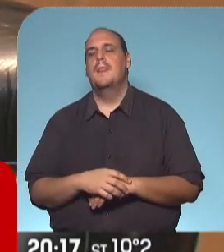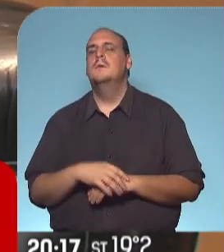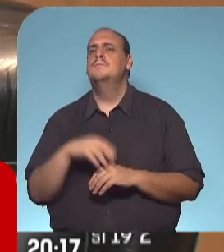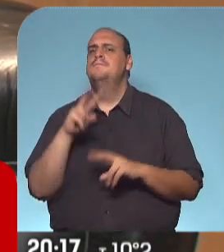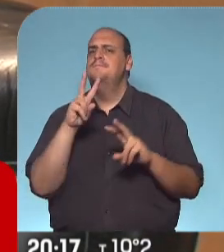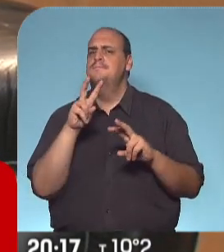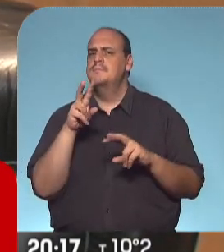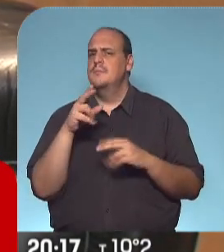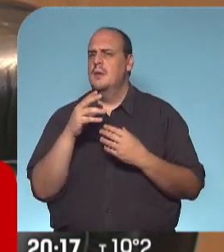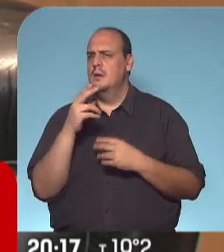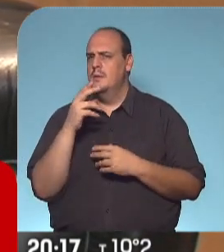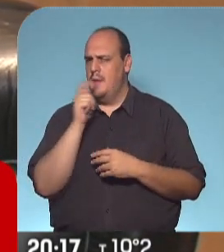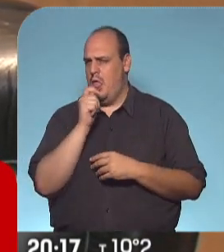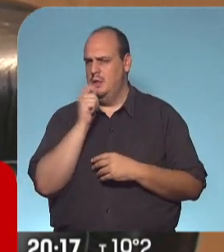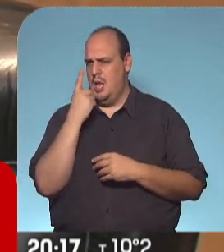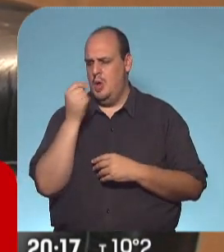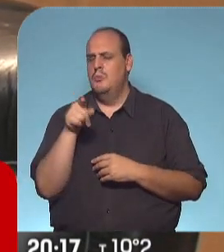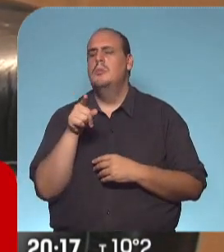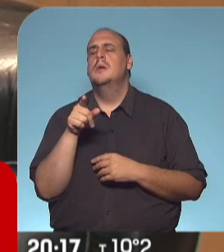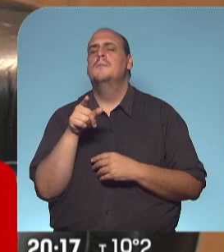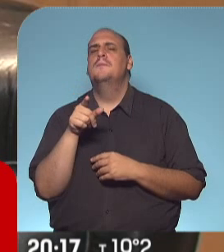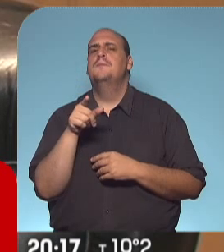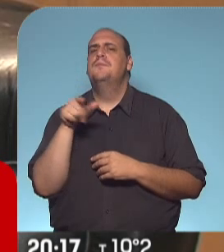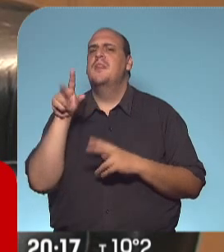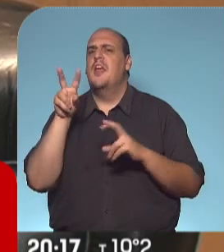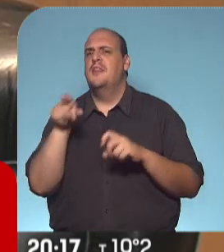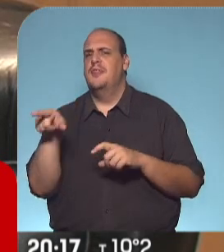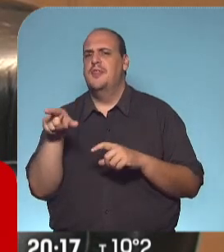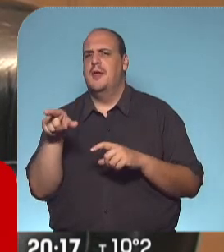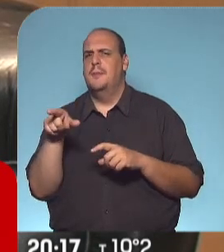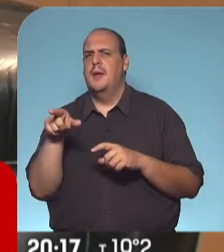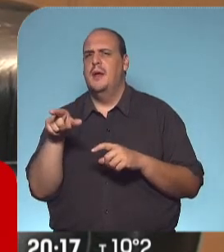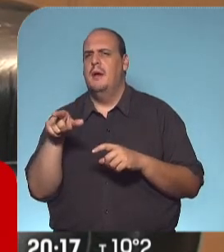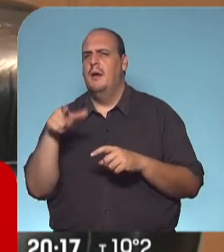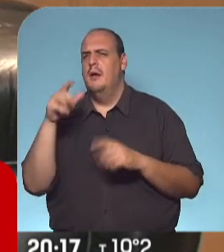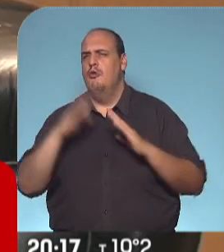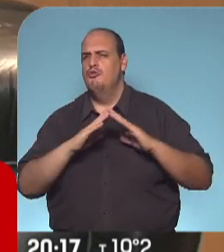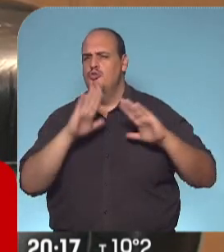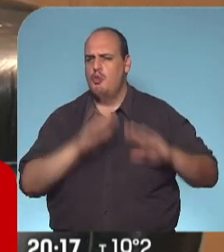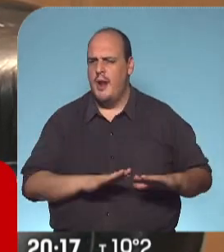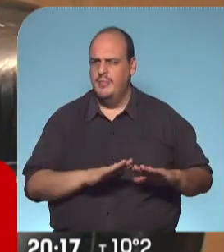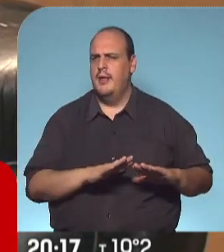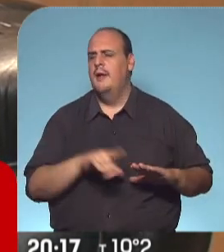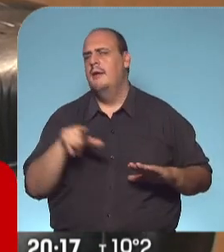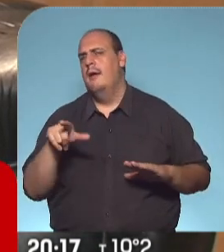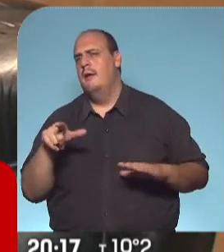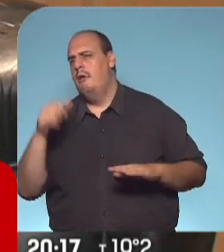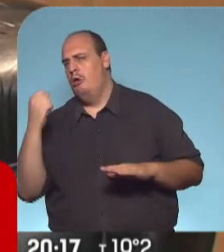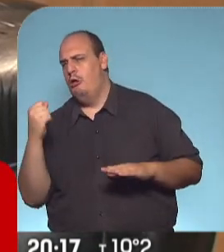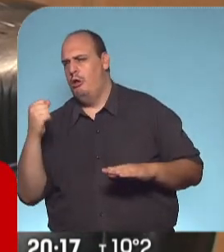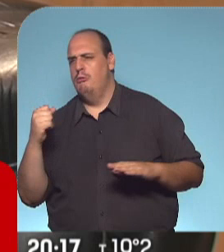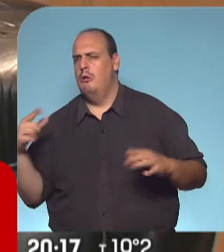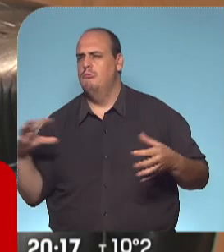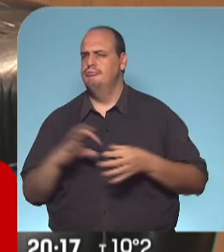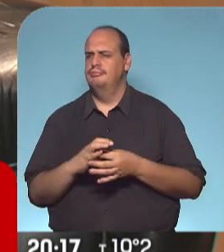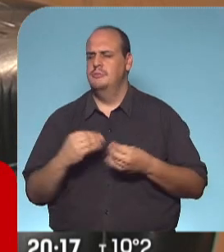tema de cómo se cruza este río de la cuarentena y cómo llega la economía del otro lado. Pero antes,